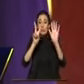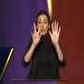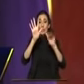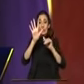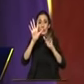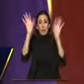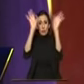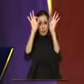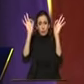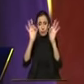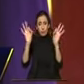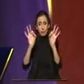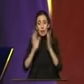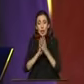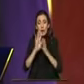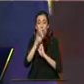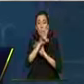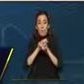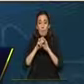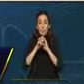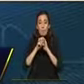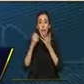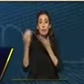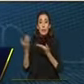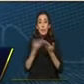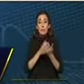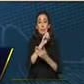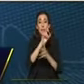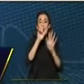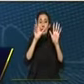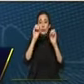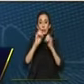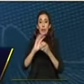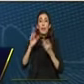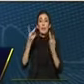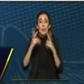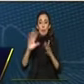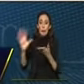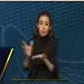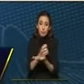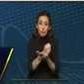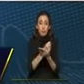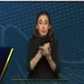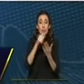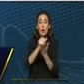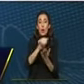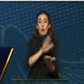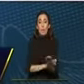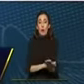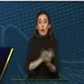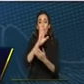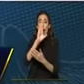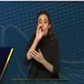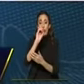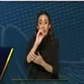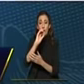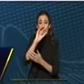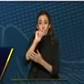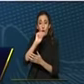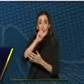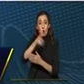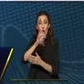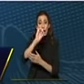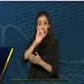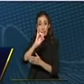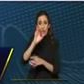megavatios y Minas San Francisco de 180. Rescatamos el proyecto Toachi Pilatón, parecía imposible,